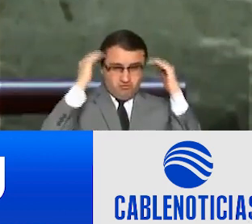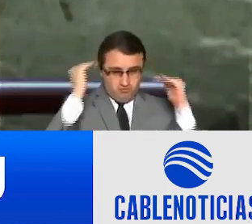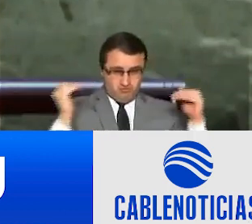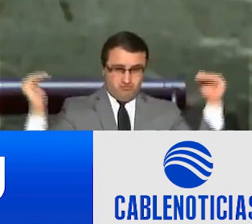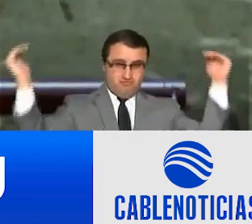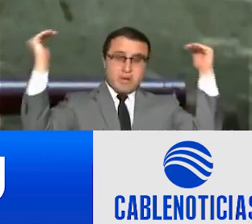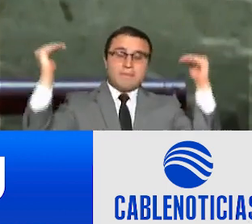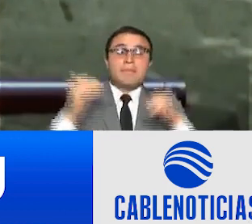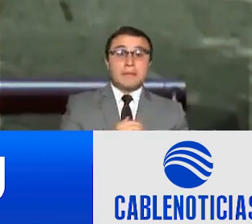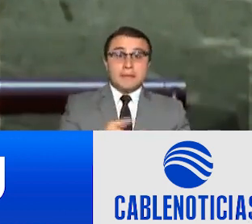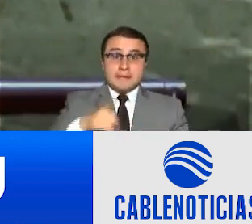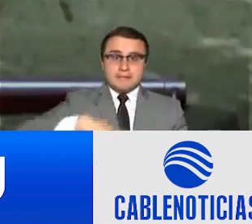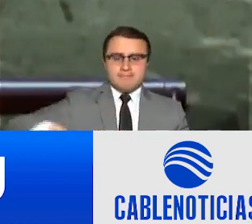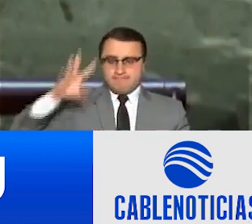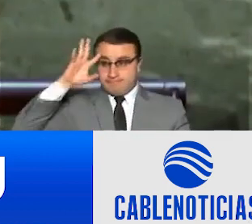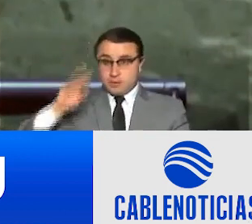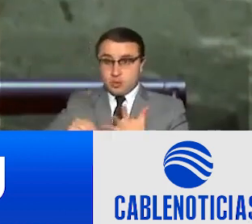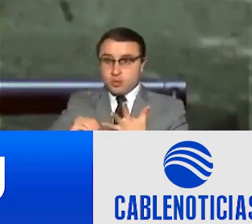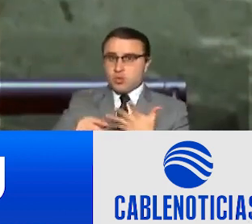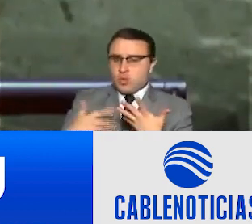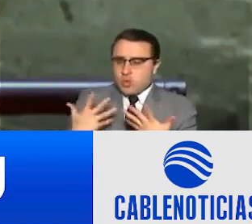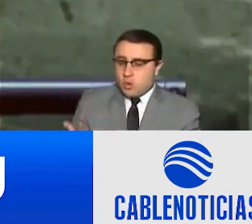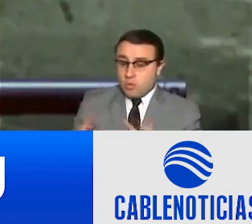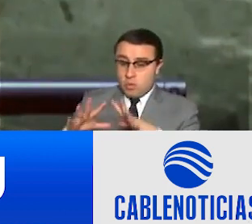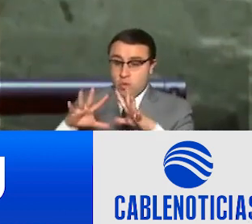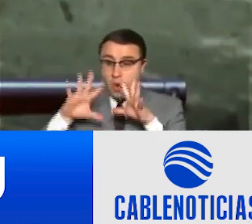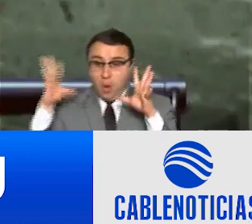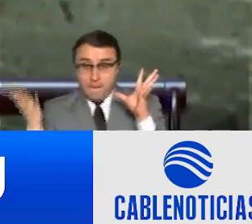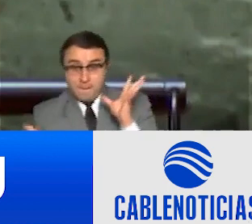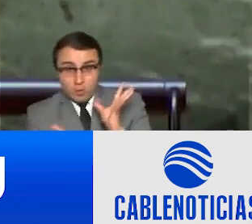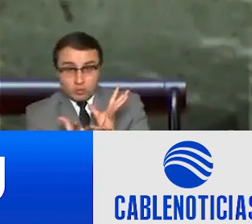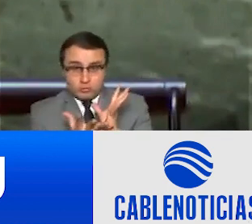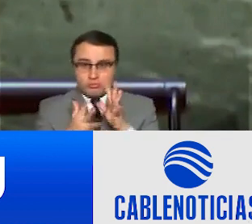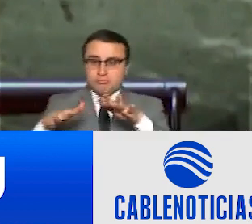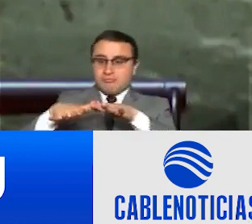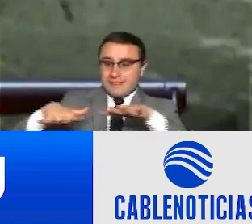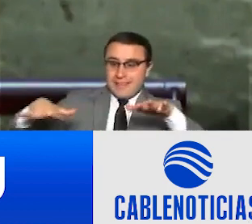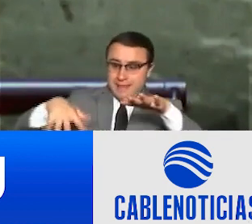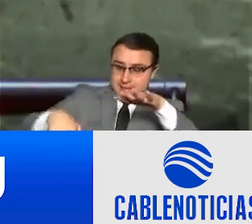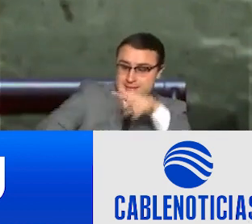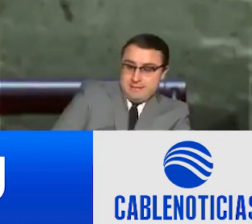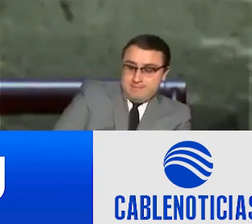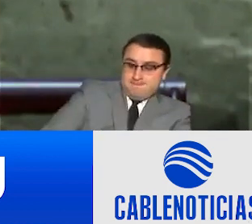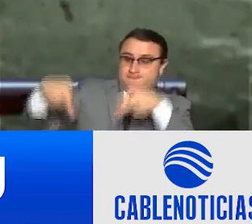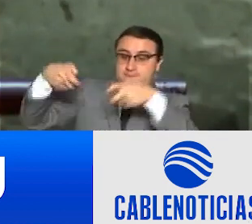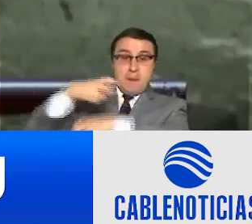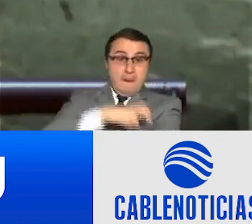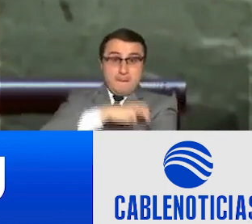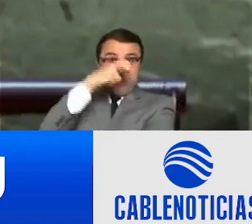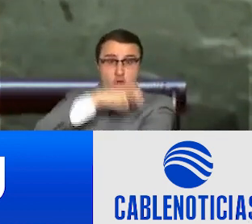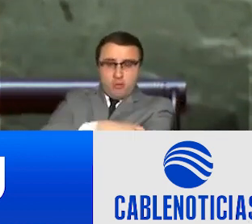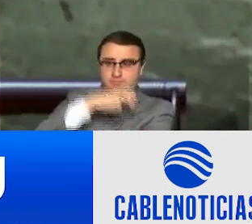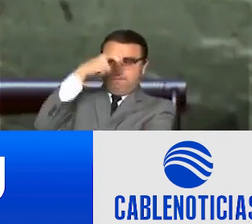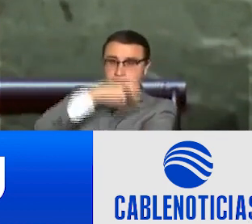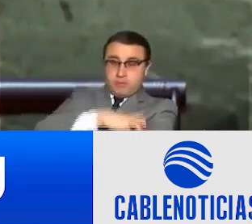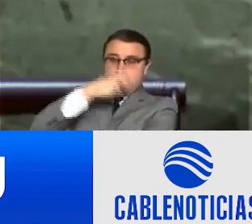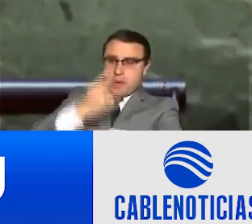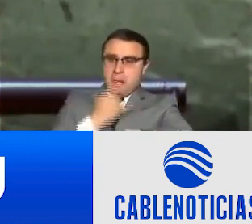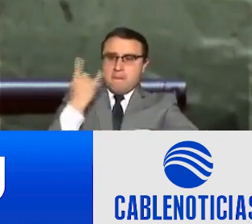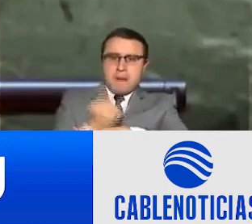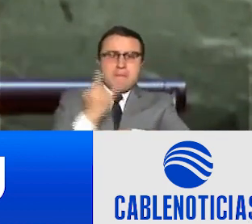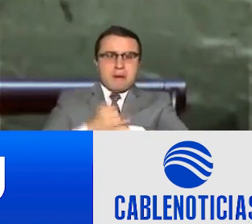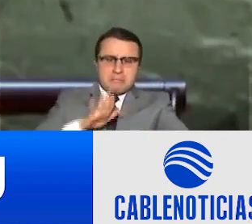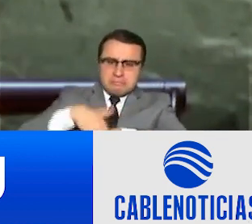se sacaba el petróleo de la tierra y se usaba, se extinguía la vida en el